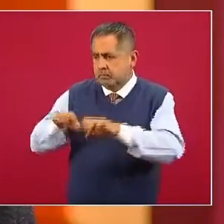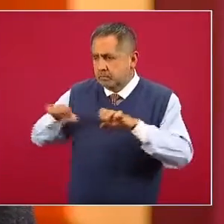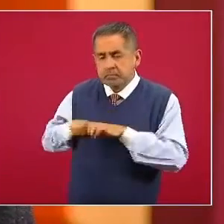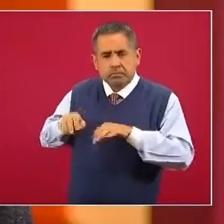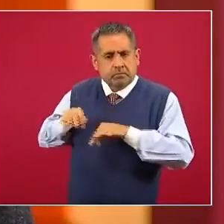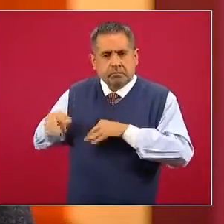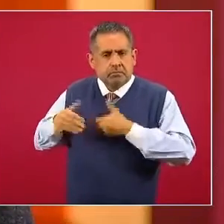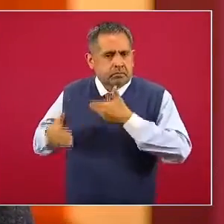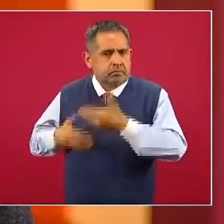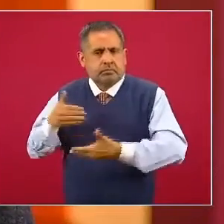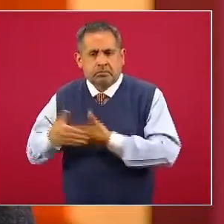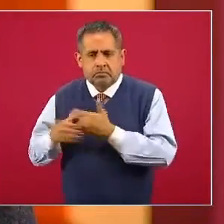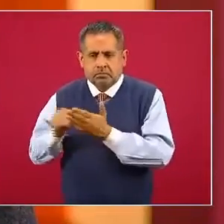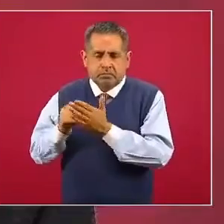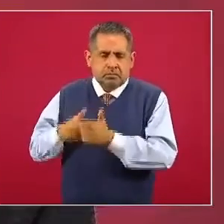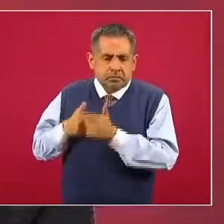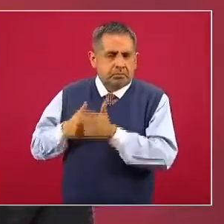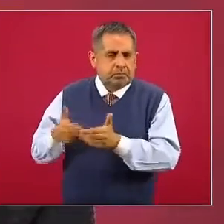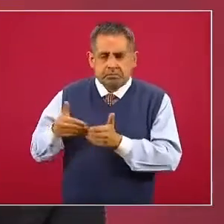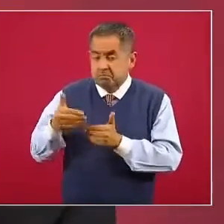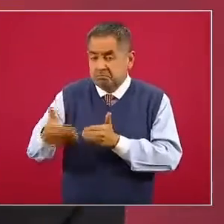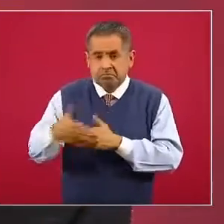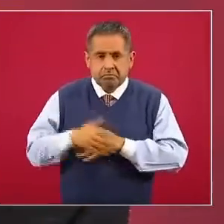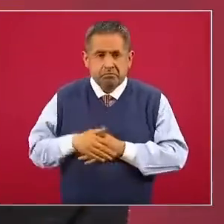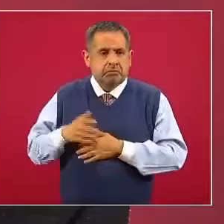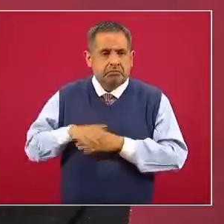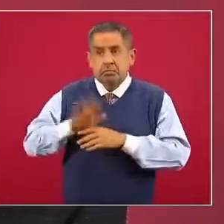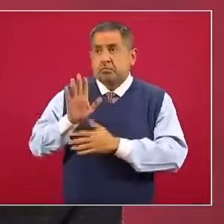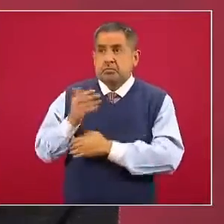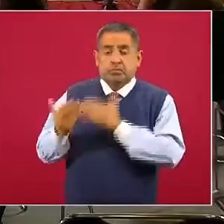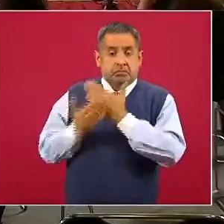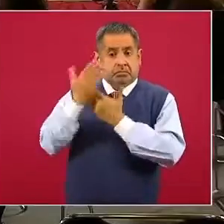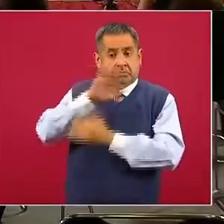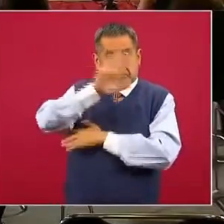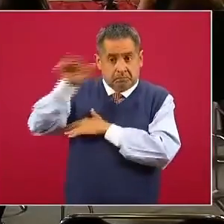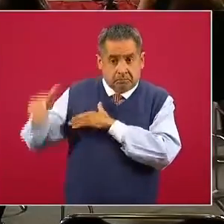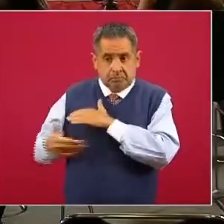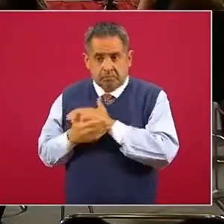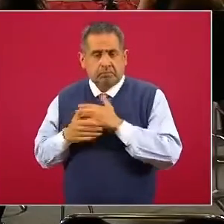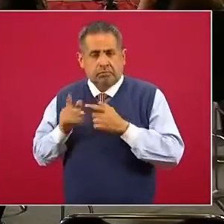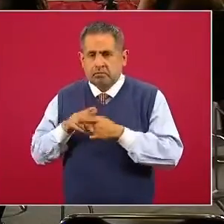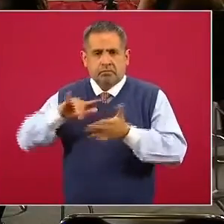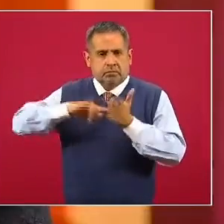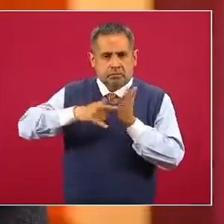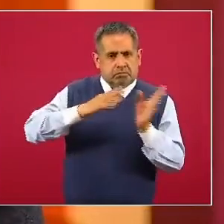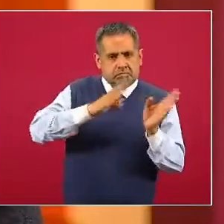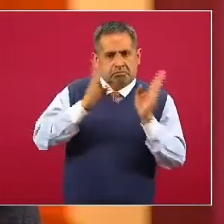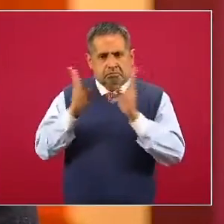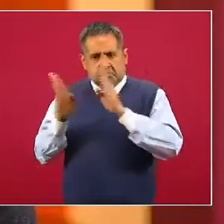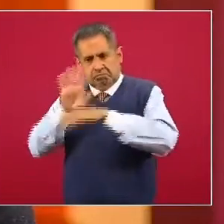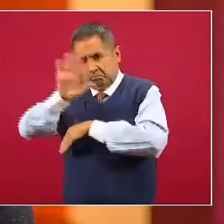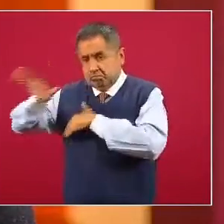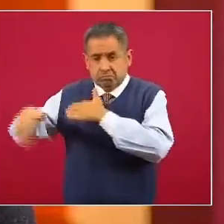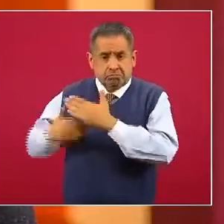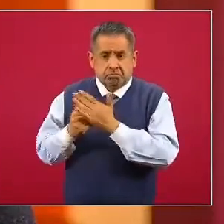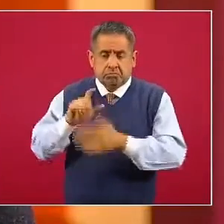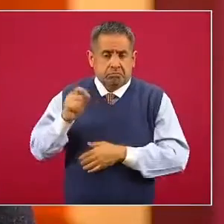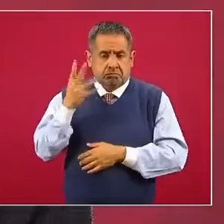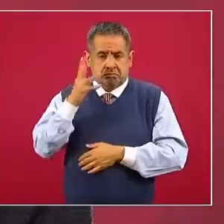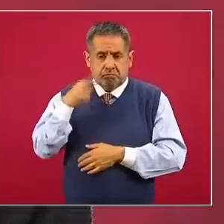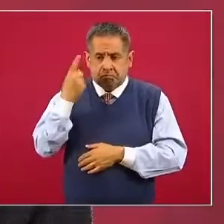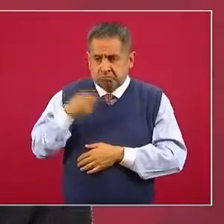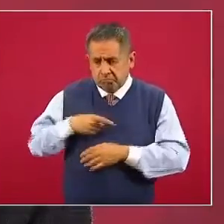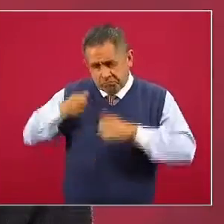trabaja continuamente. Tenemos guardias, tenemos gente que ya tiene roles específicos. Nuestra unidad de